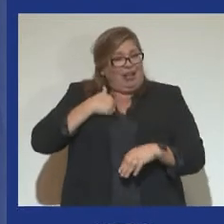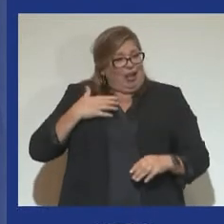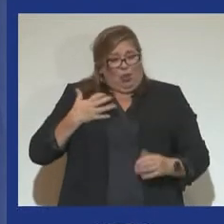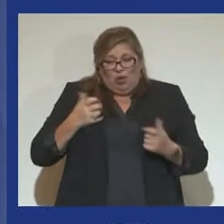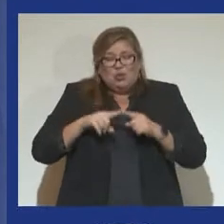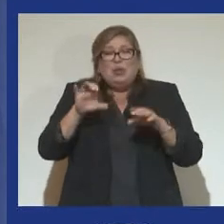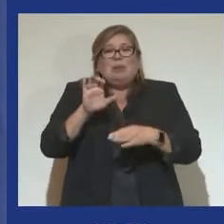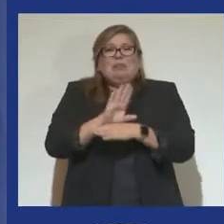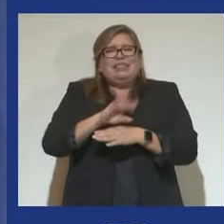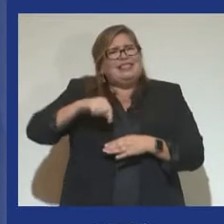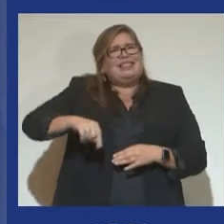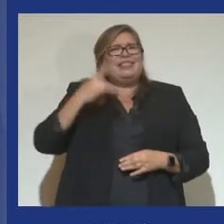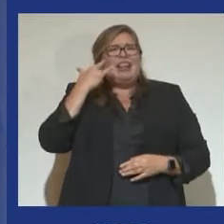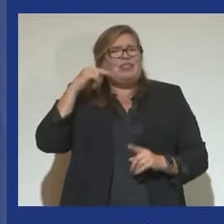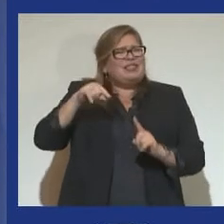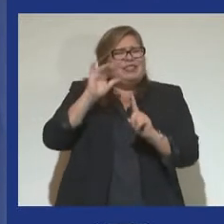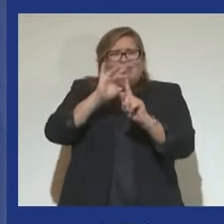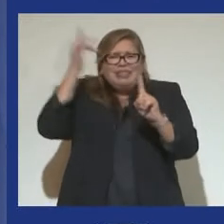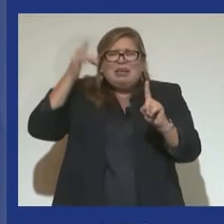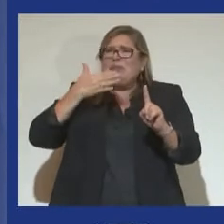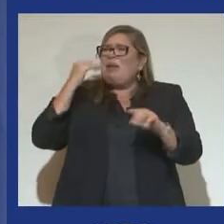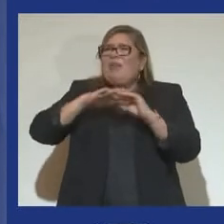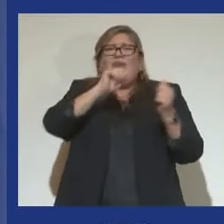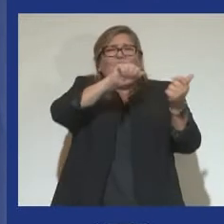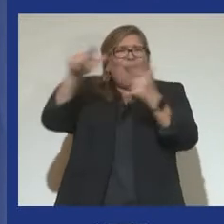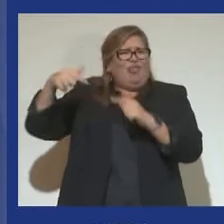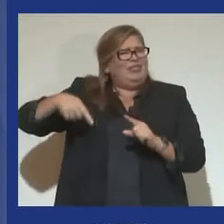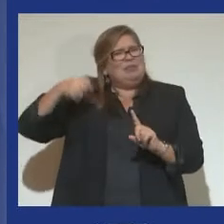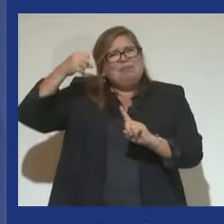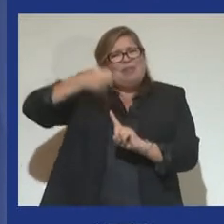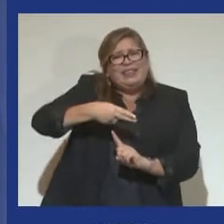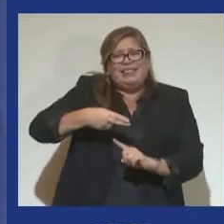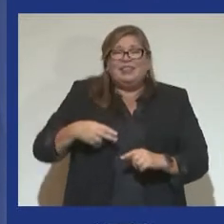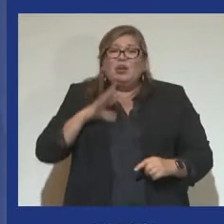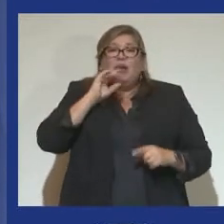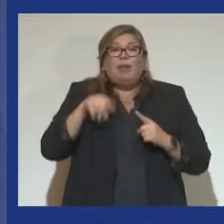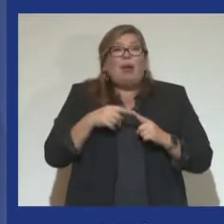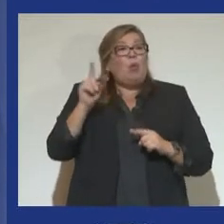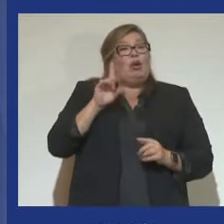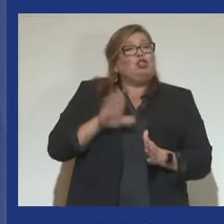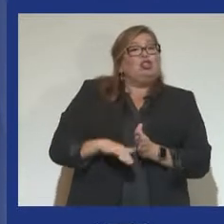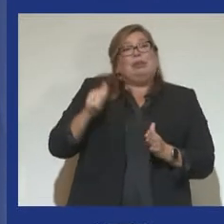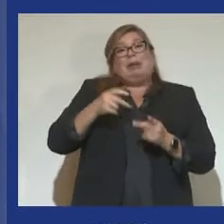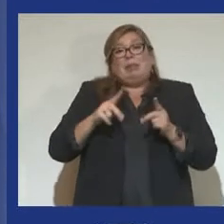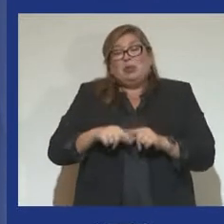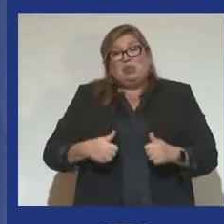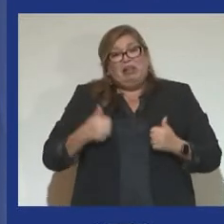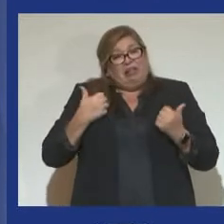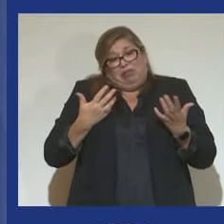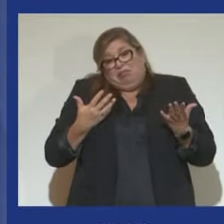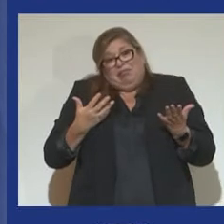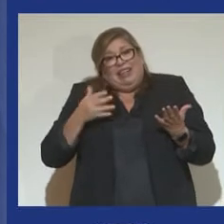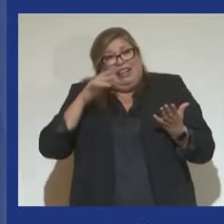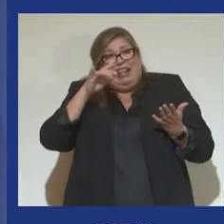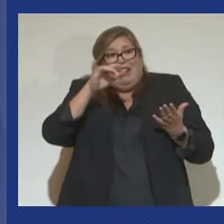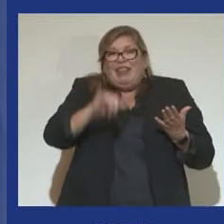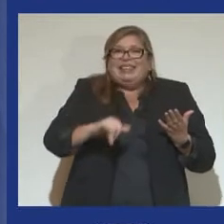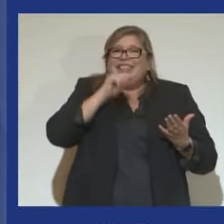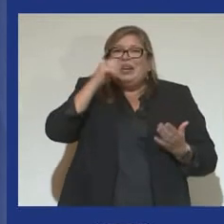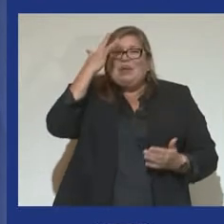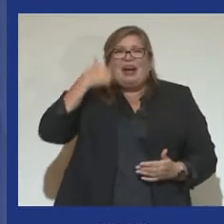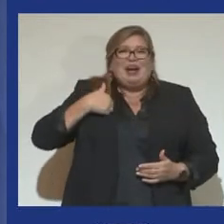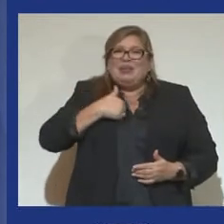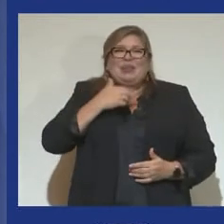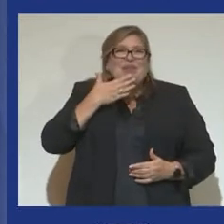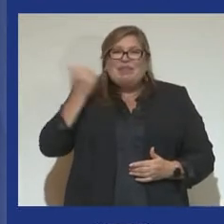el cual yo preferiría hacer negocio que en el estado de california y mi orgullo y me enorgullece este estado si usted quiere estar en el lugar más barato que hay pues eso